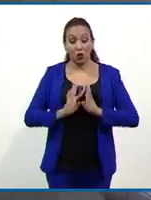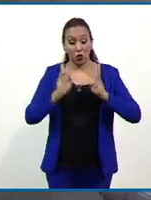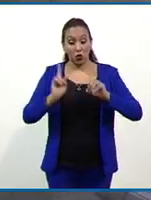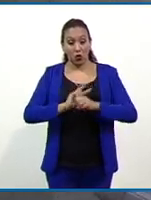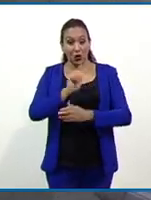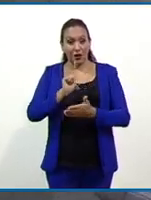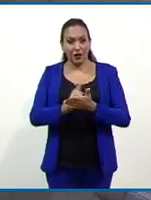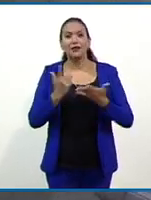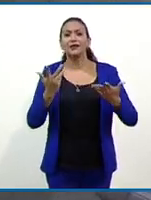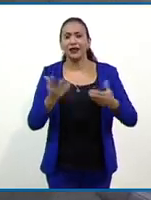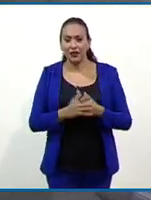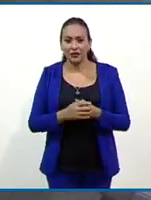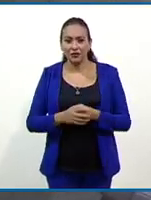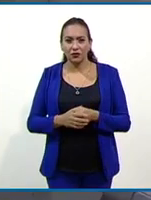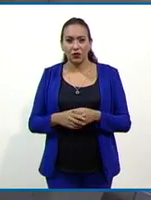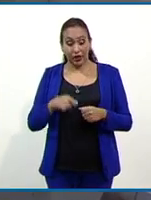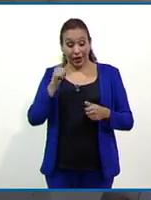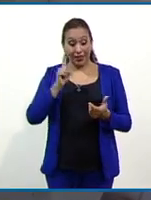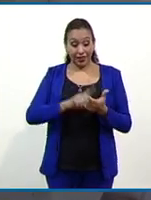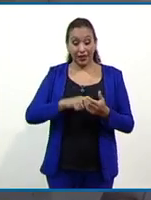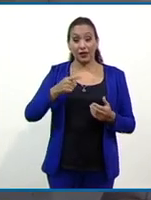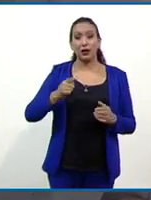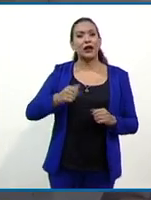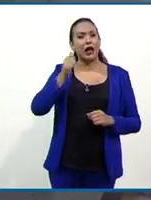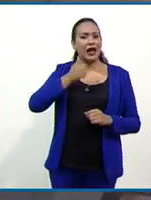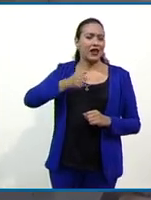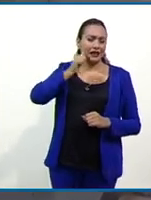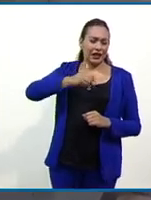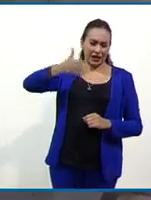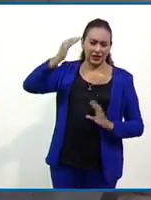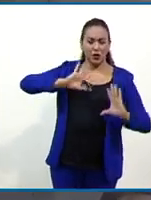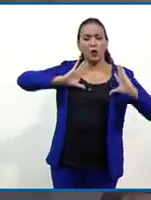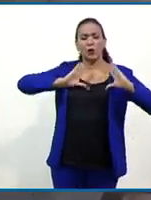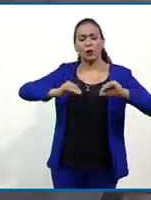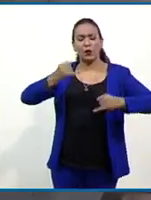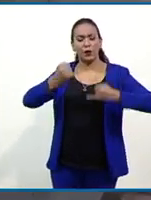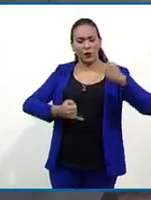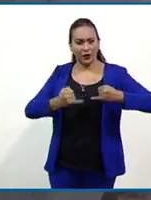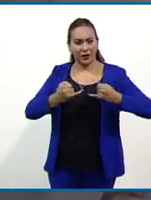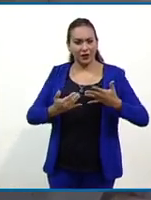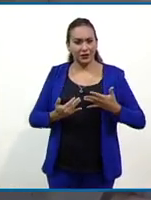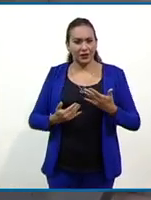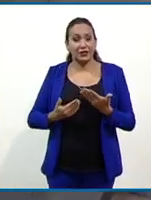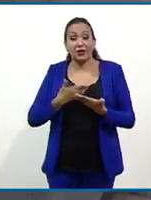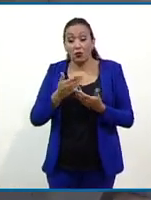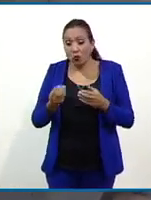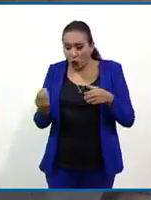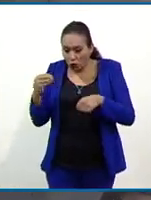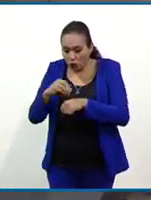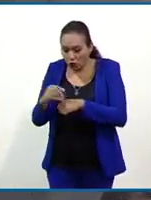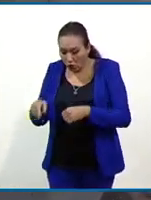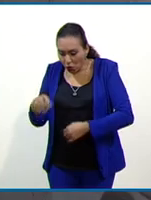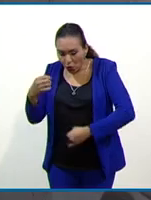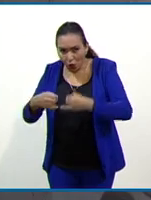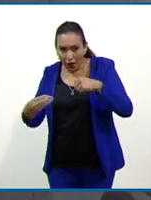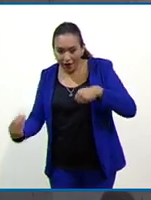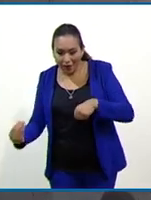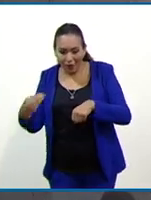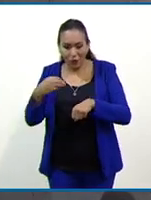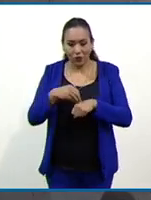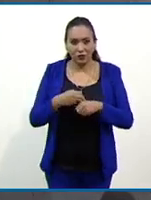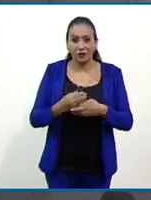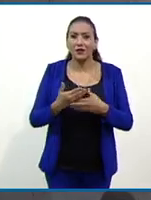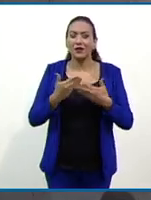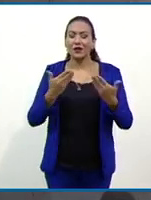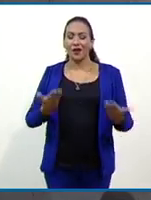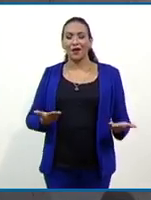el Consejo autorizó los nombramientos de esos juzgadores. Hoy es incongruente que hayan